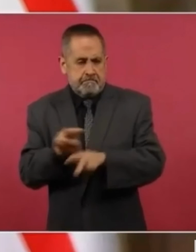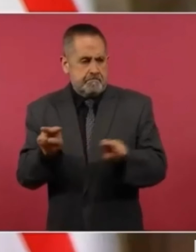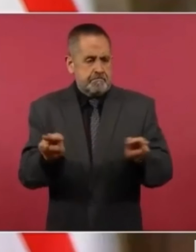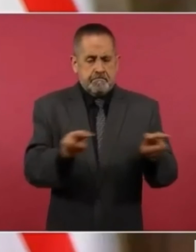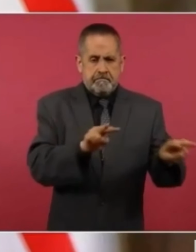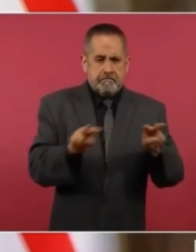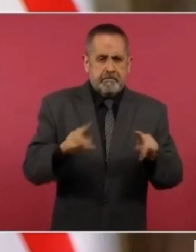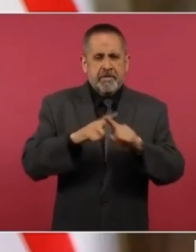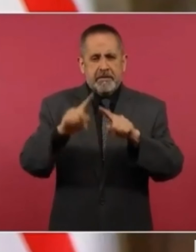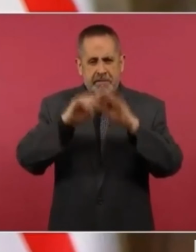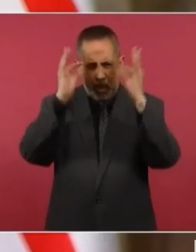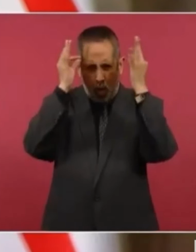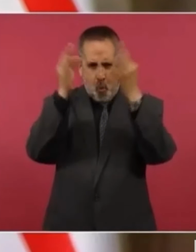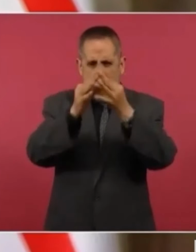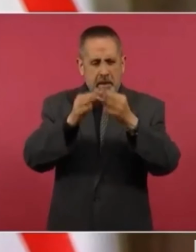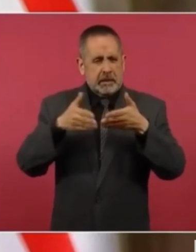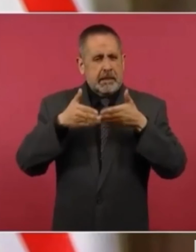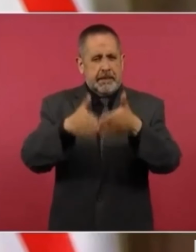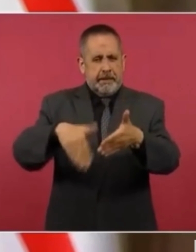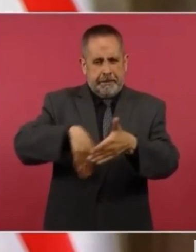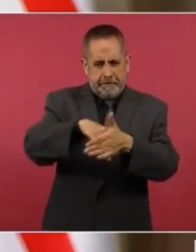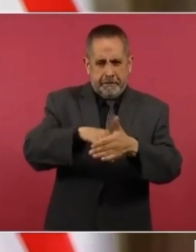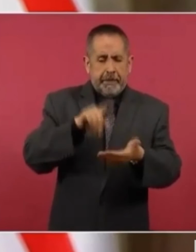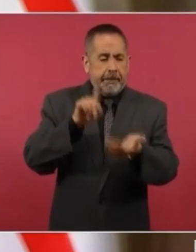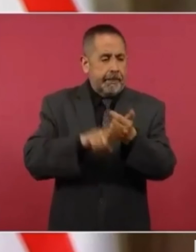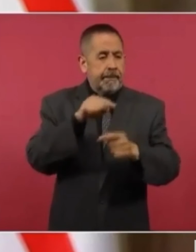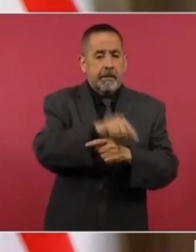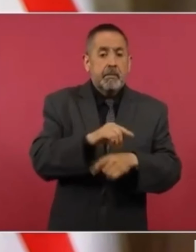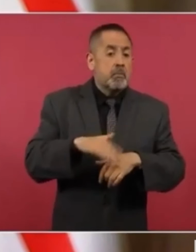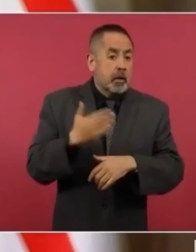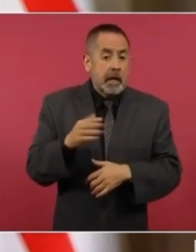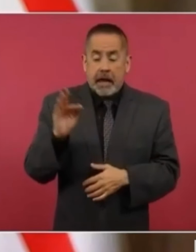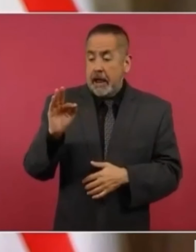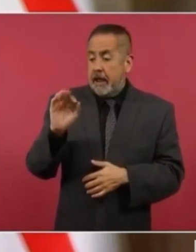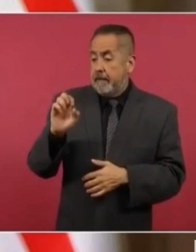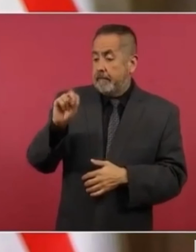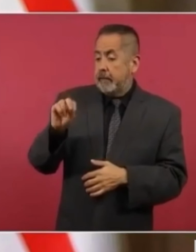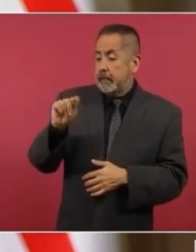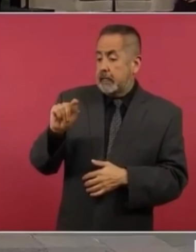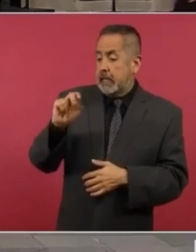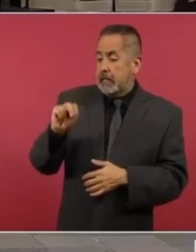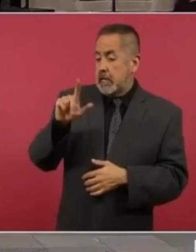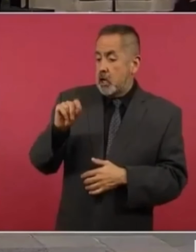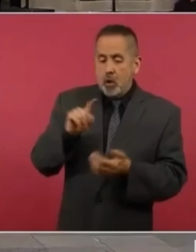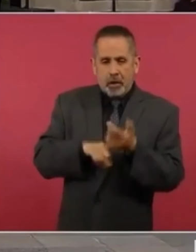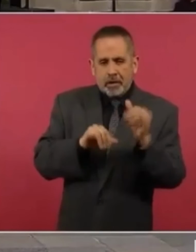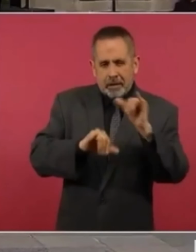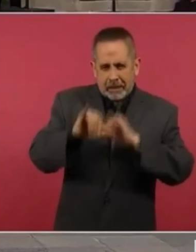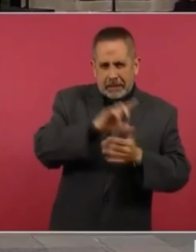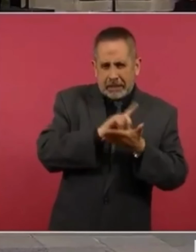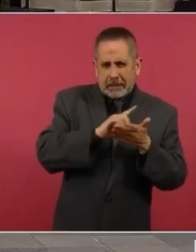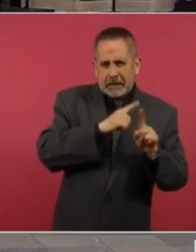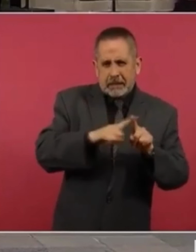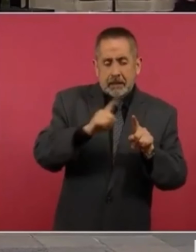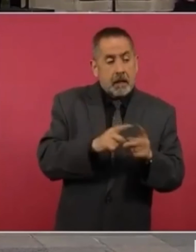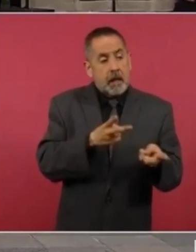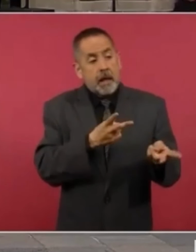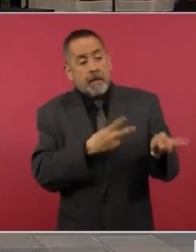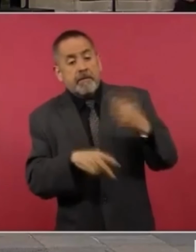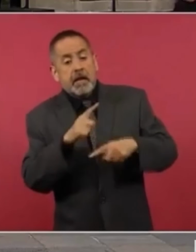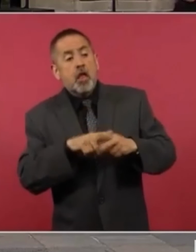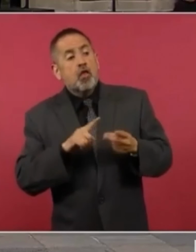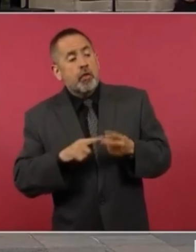Todas las aduanas marítimas, porque el fentanilo y otros químicos vienen de